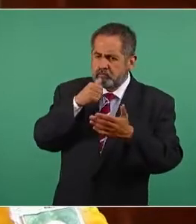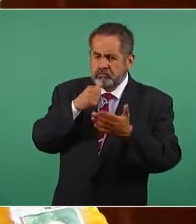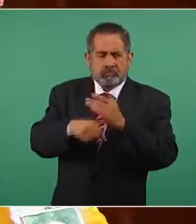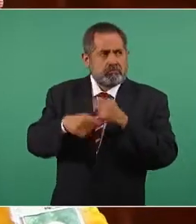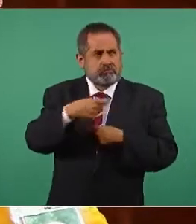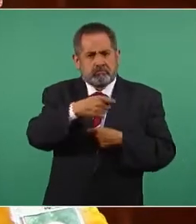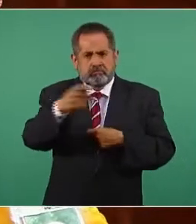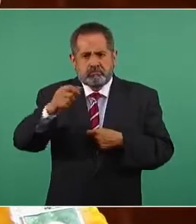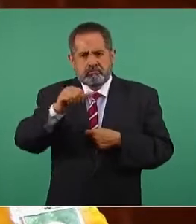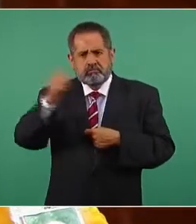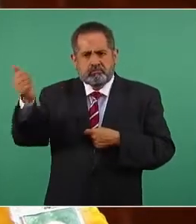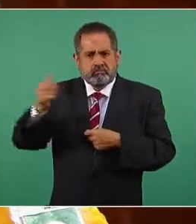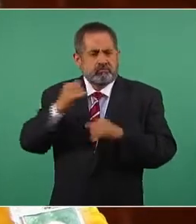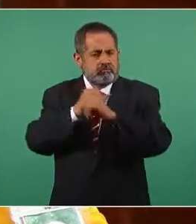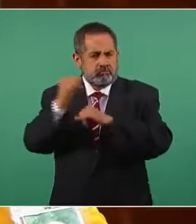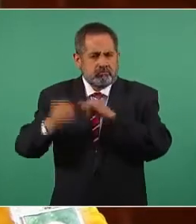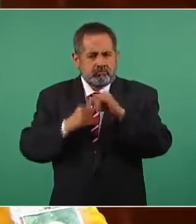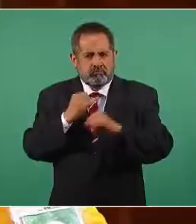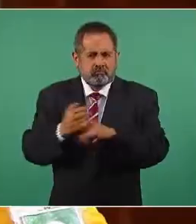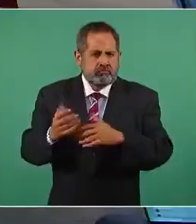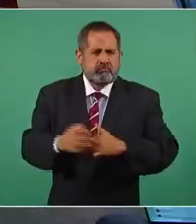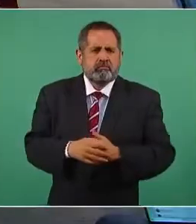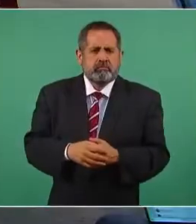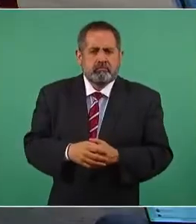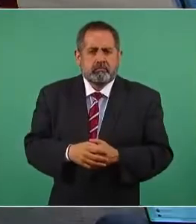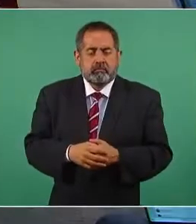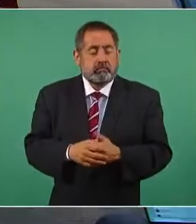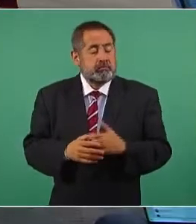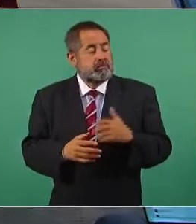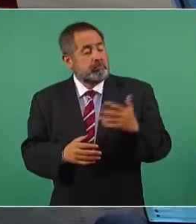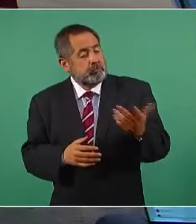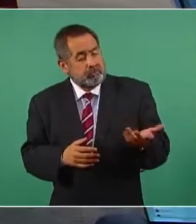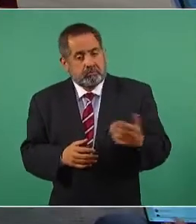misivas a los otros medios internacionales que han hecho críticas? Cuando